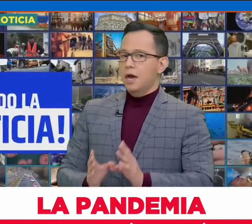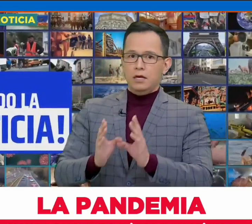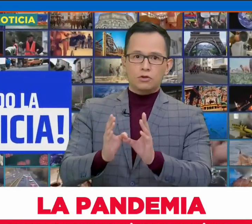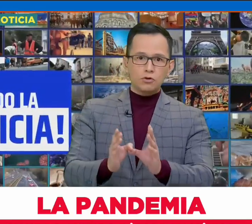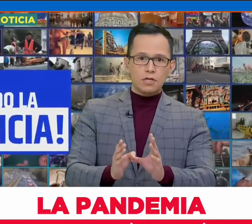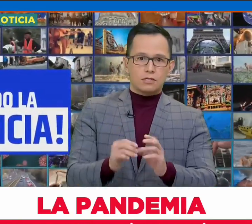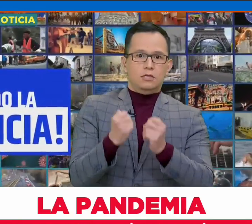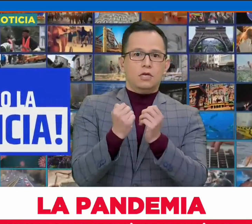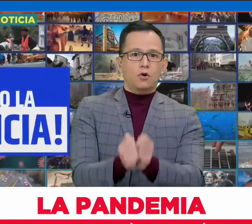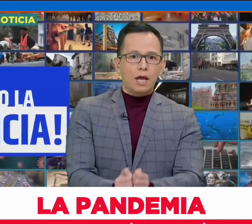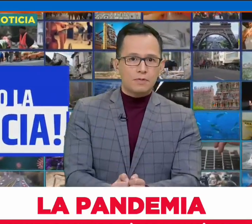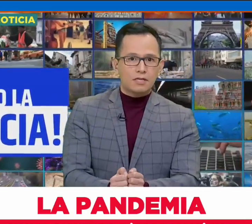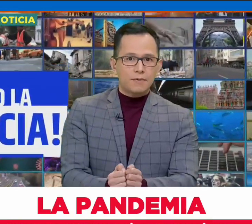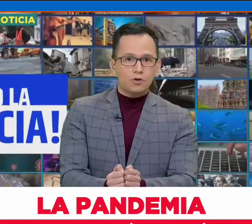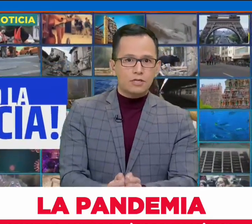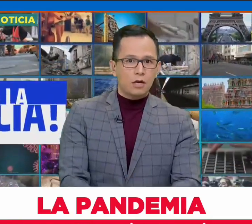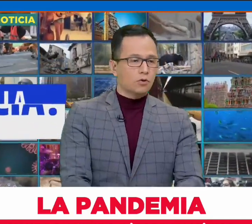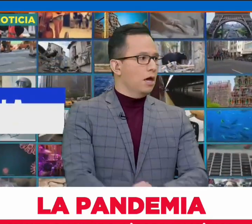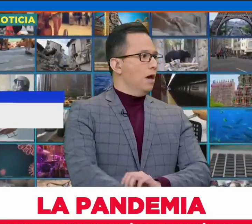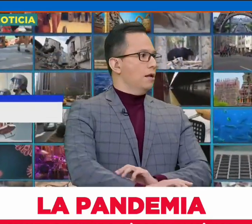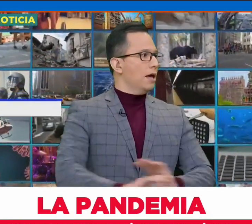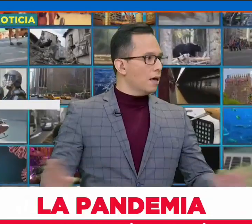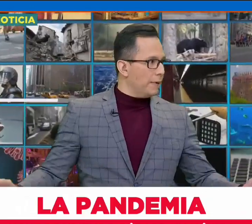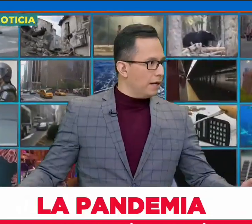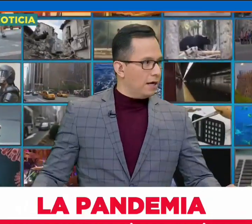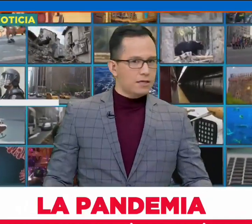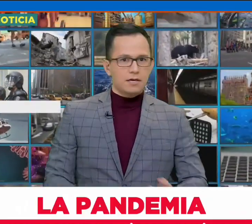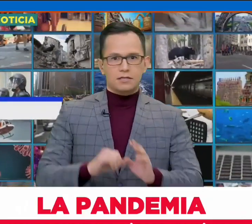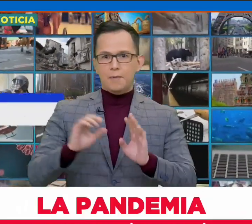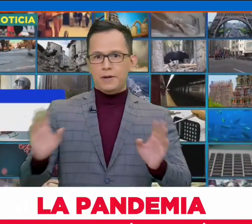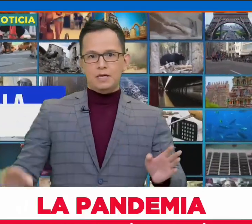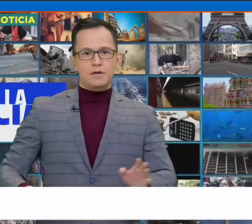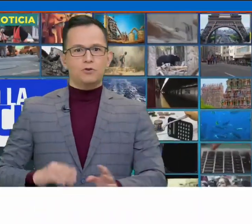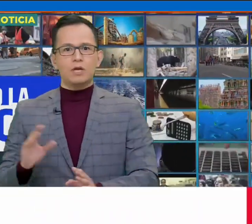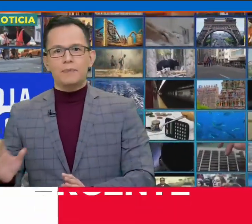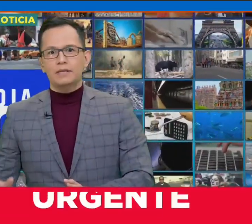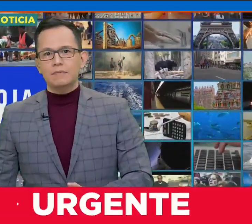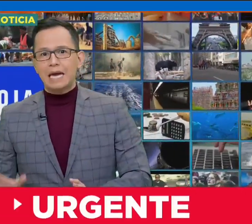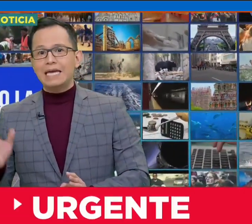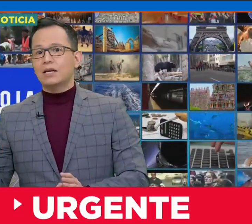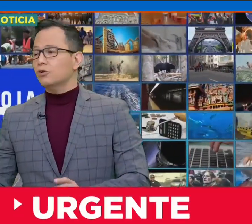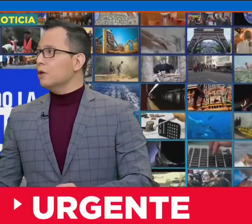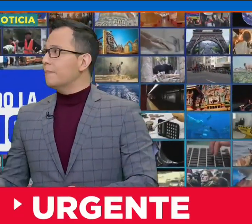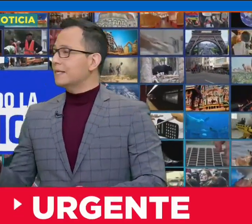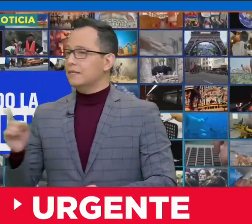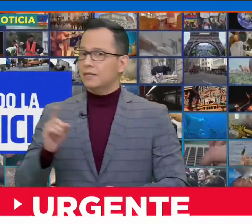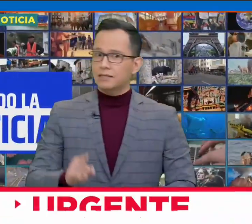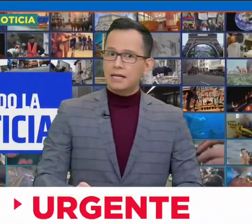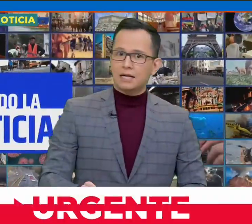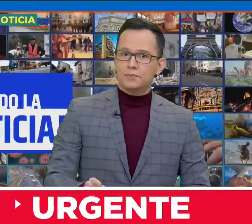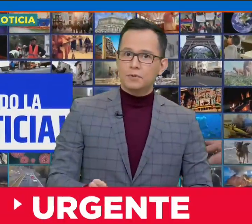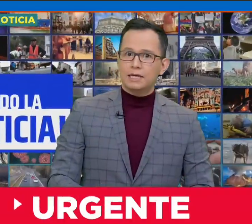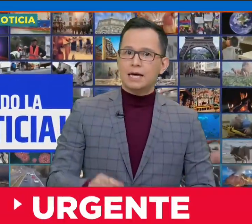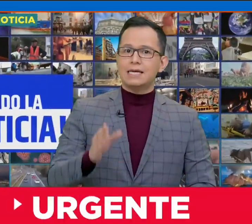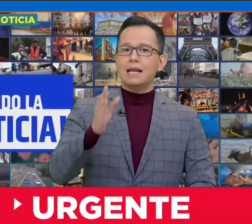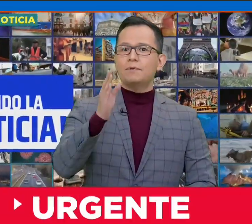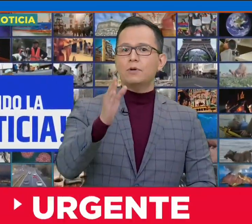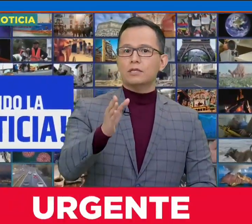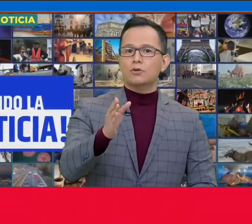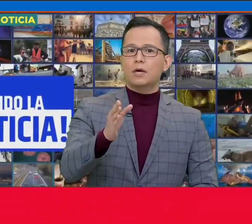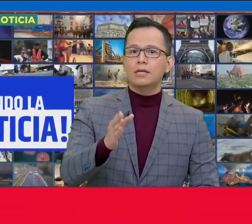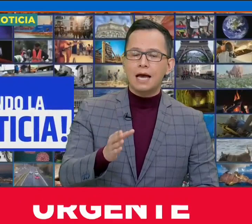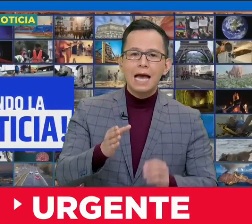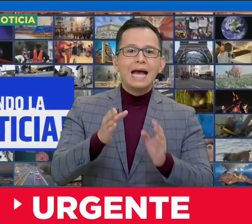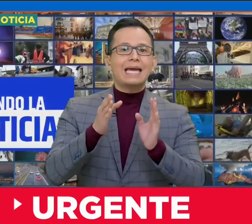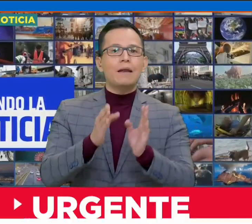salud. Entonces, si se colapsa el servicio de salud, nada para nadie, sea pandemia o no sea pandemia. Incluso el presidente de la República ya le pidió a